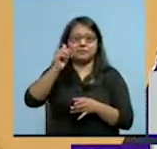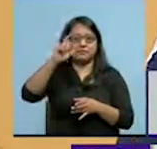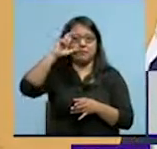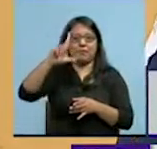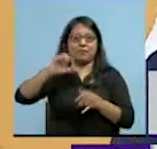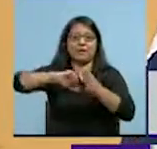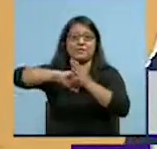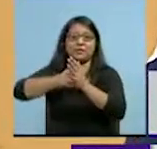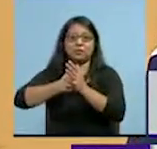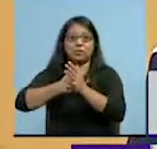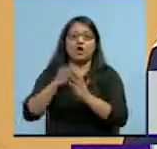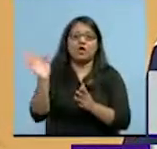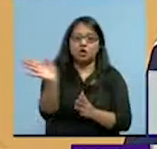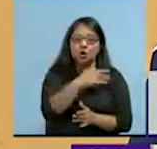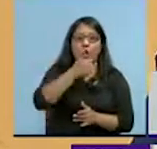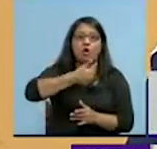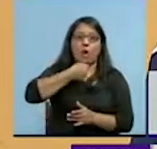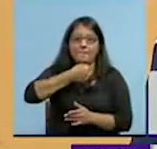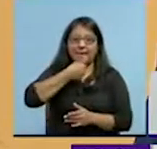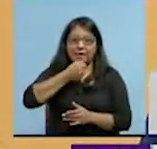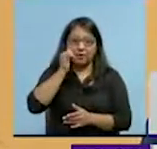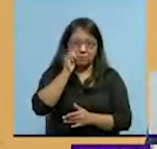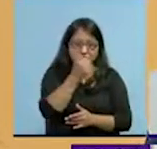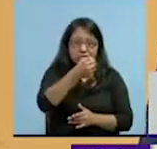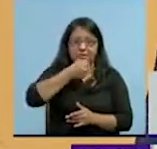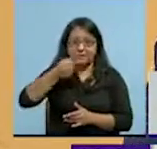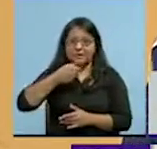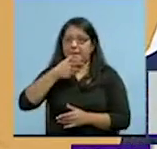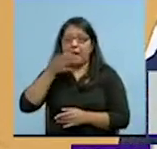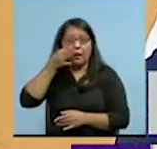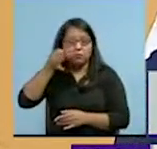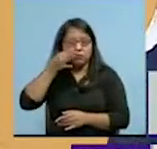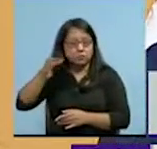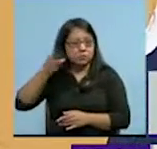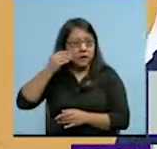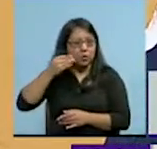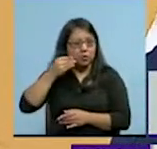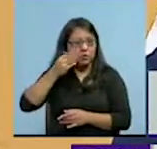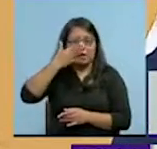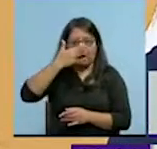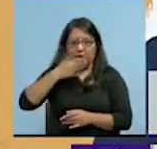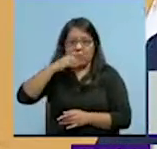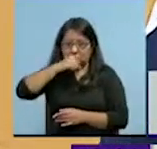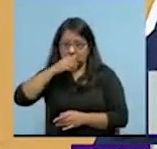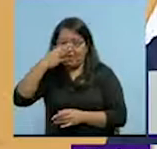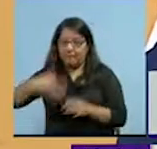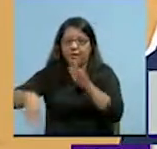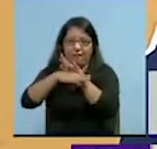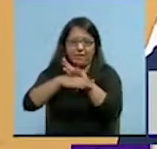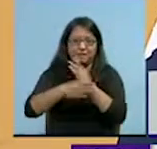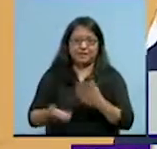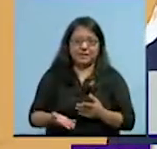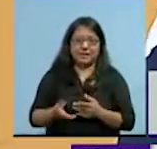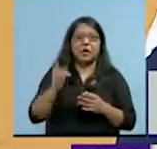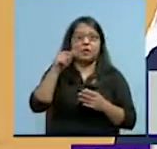suspendidos ya todos los periodistas coincidían de que habían como espías tratando de que el contexto del